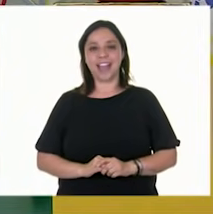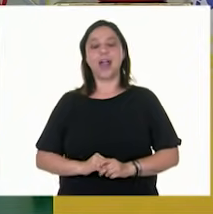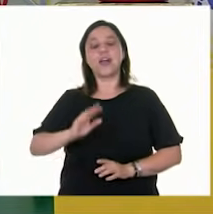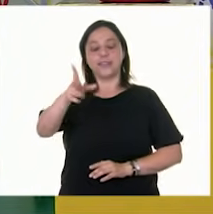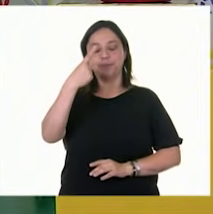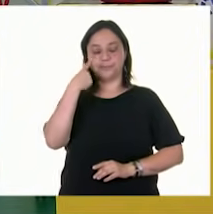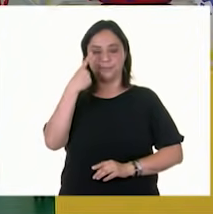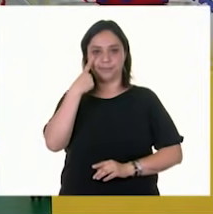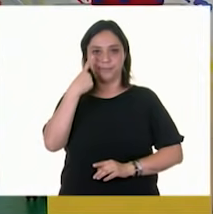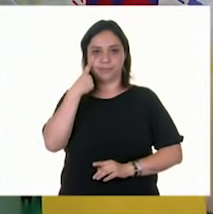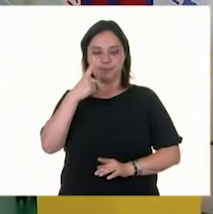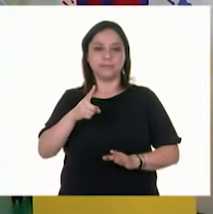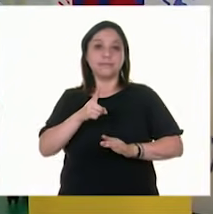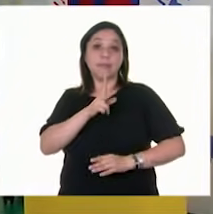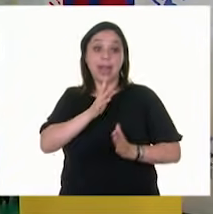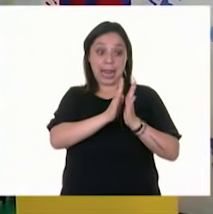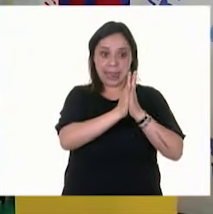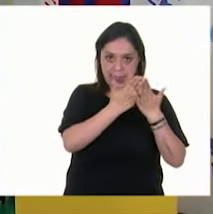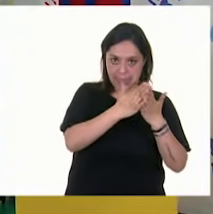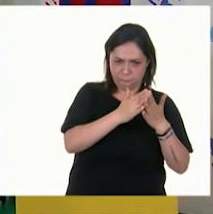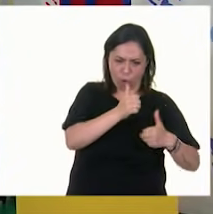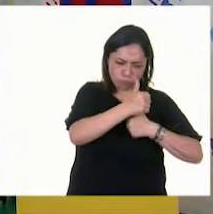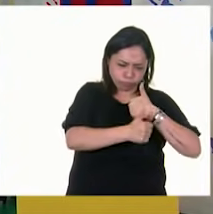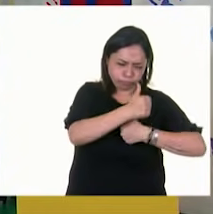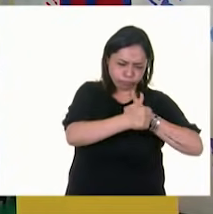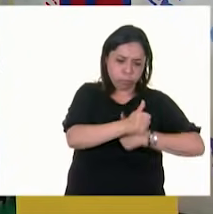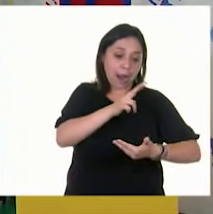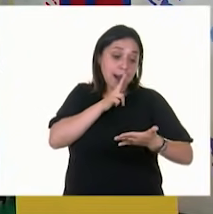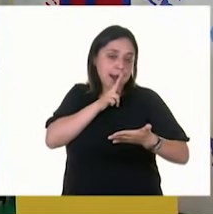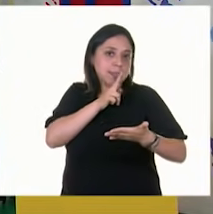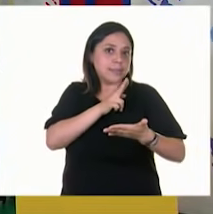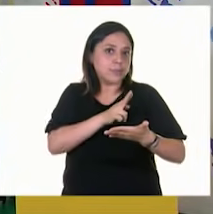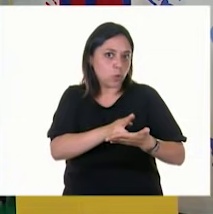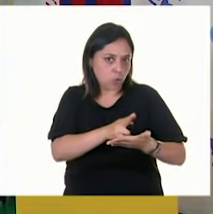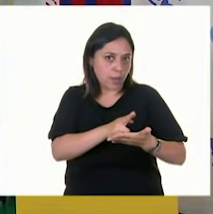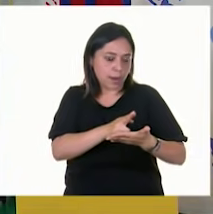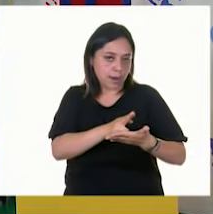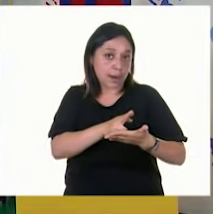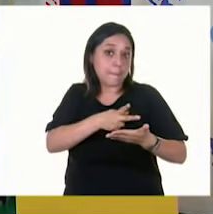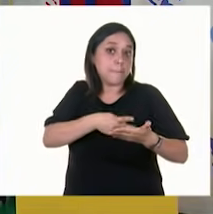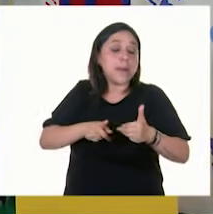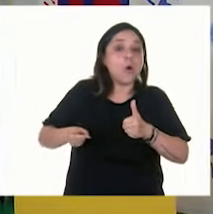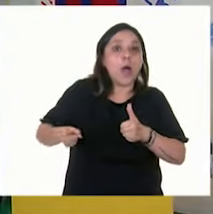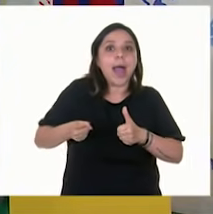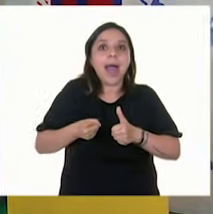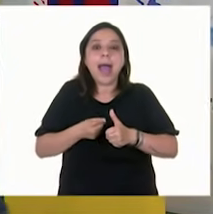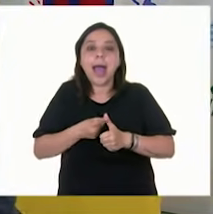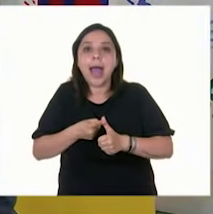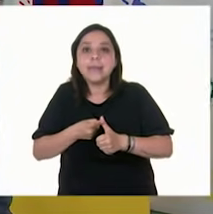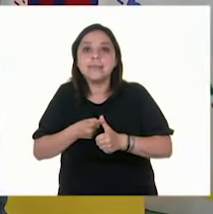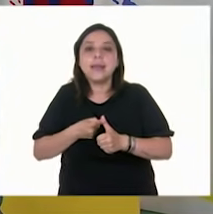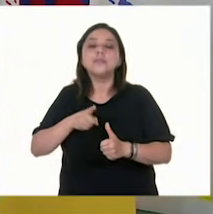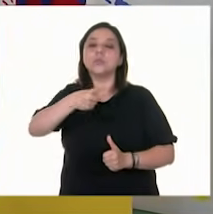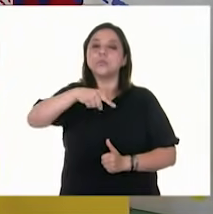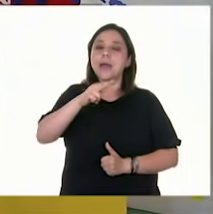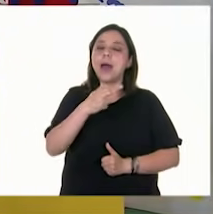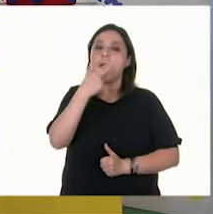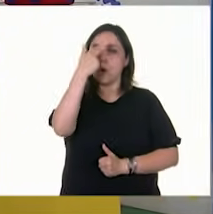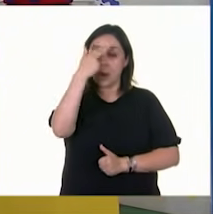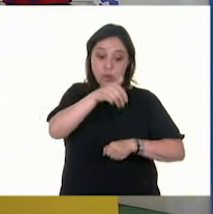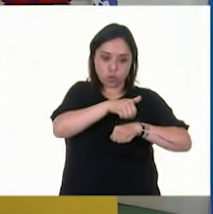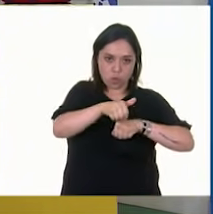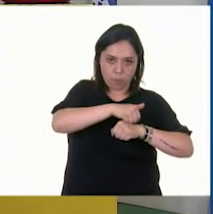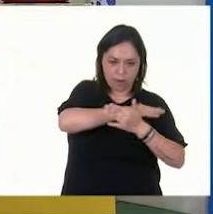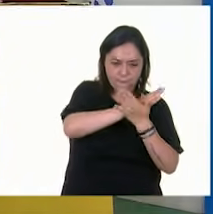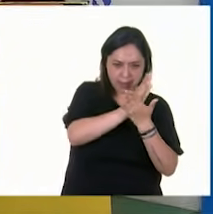para responder nuestro libro de desafíos, ajá, ¿qué te parece? Sí, antes de ir al desafío, vamos a recapitular un poco sobre las fracciones. A ver.